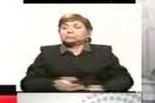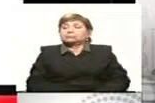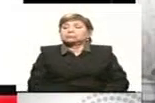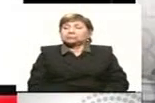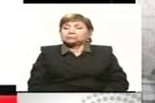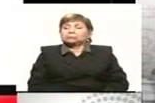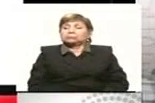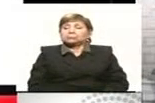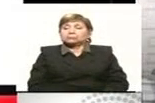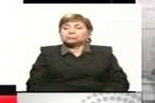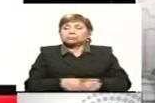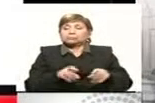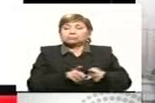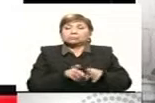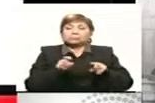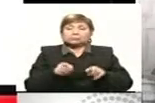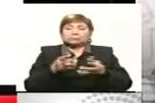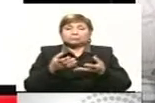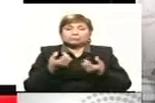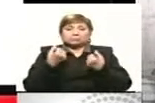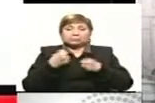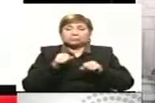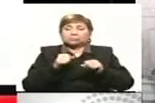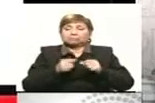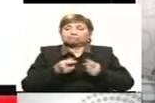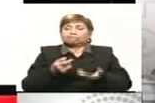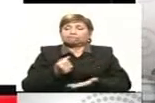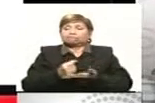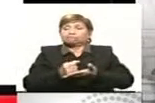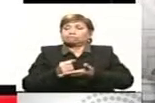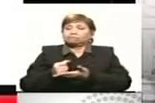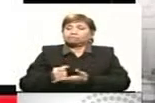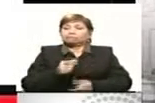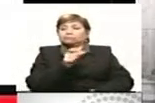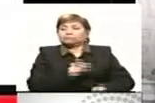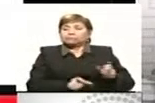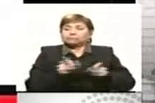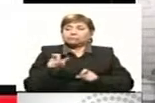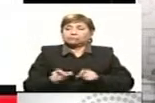Como ven también, aquí hay un esfuerzo en los servicios de asistencia al usuario,